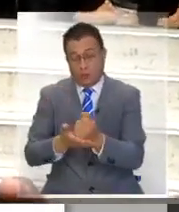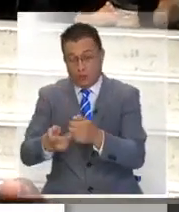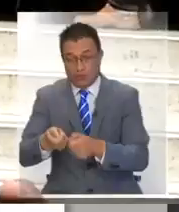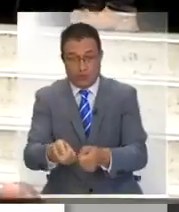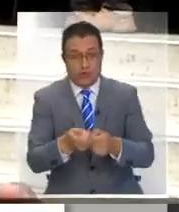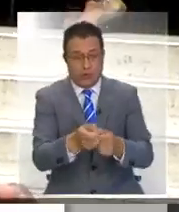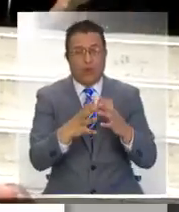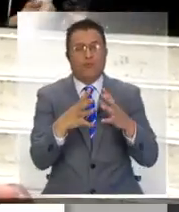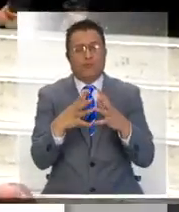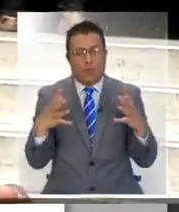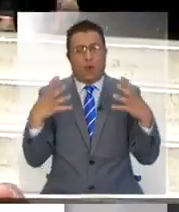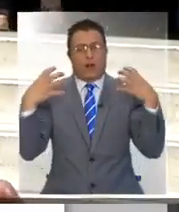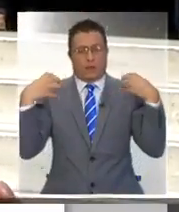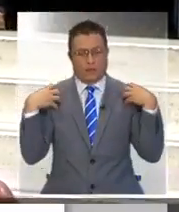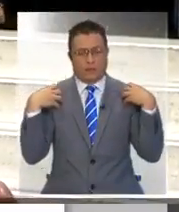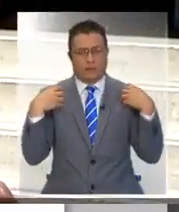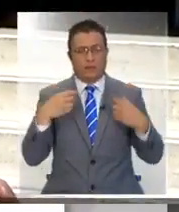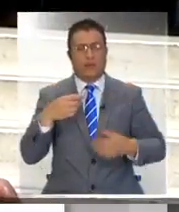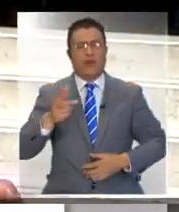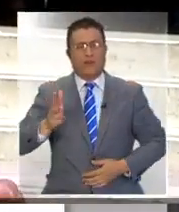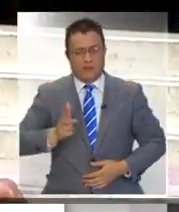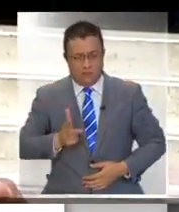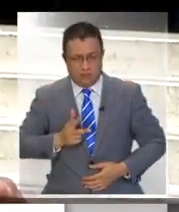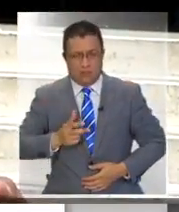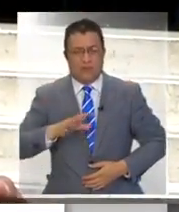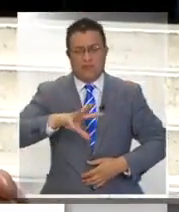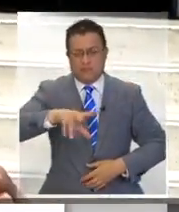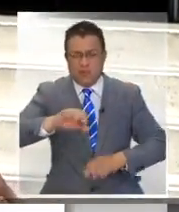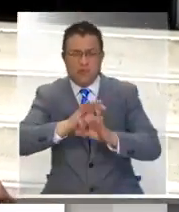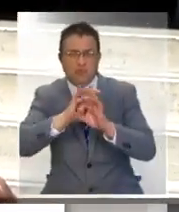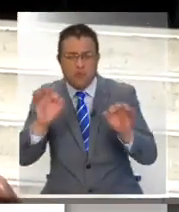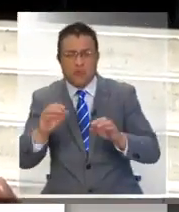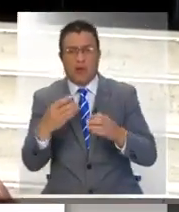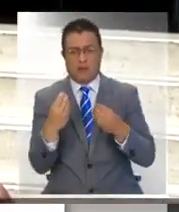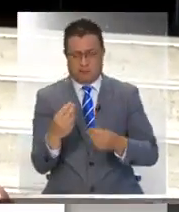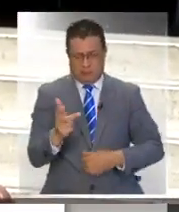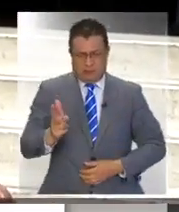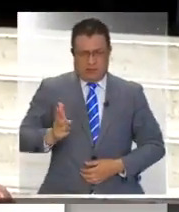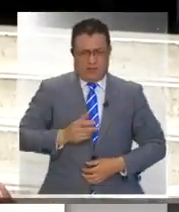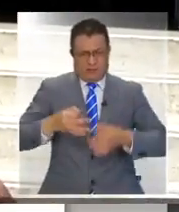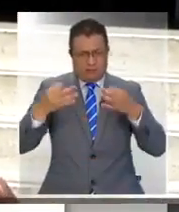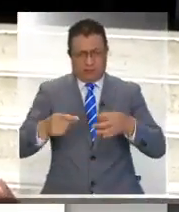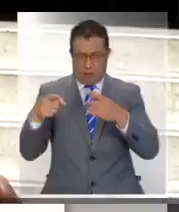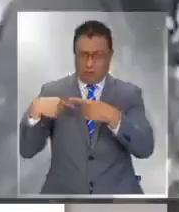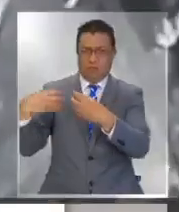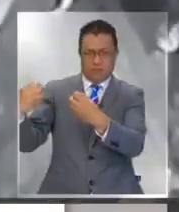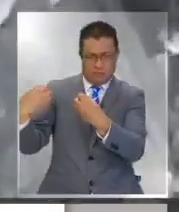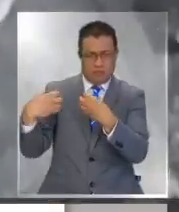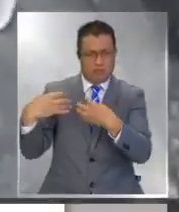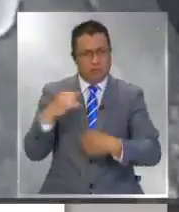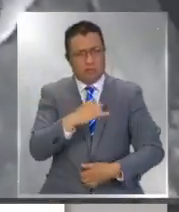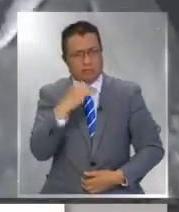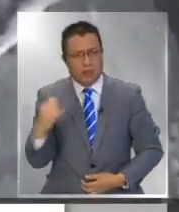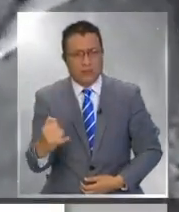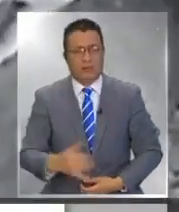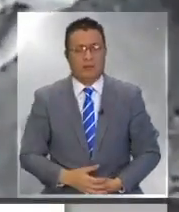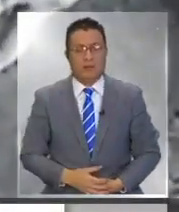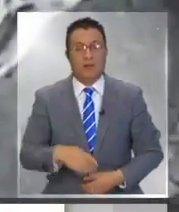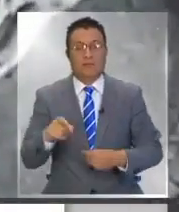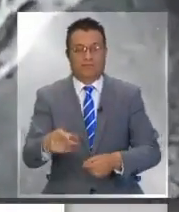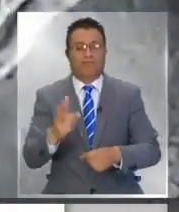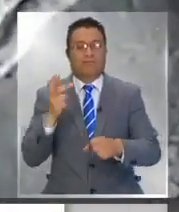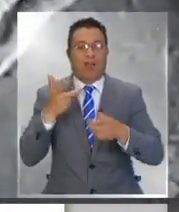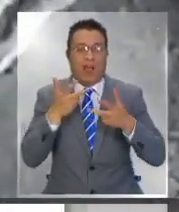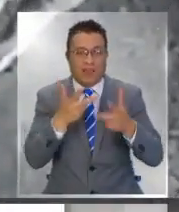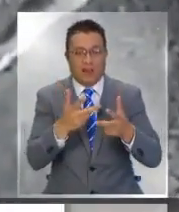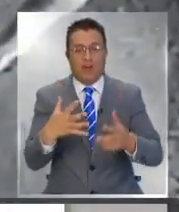responsable, un hombre honrado, honesto, de buenos valores, lo que me enseñó también. Ataque cobarde que fue visto por